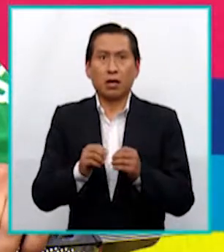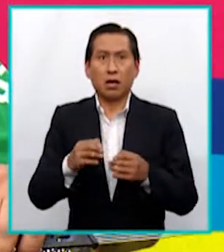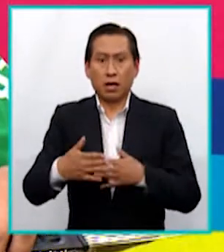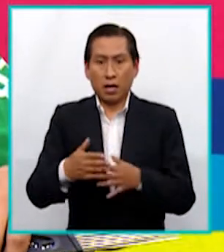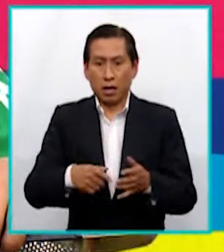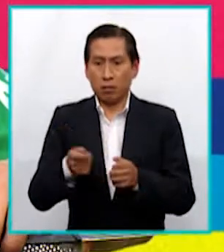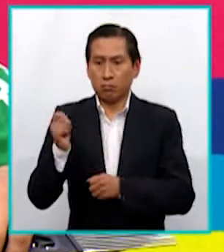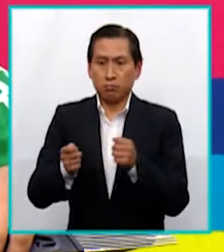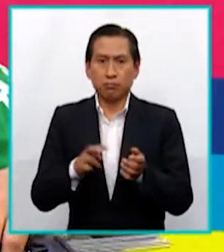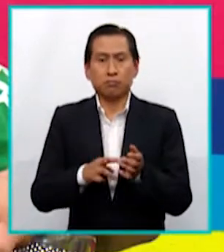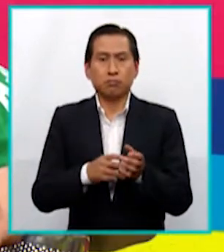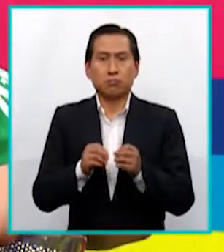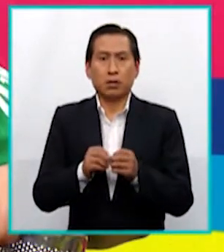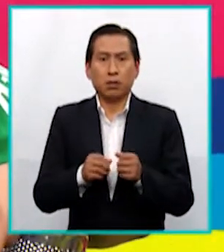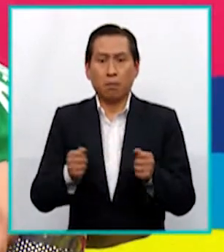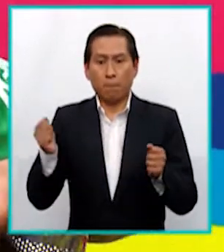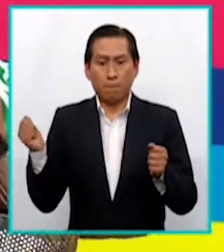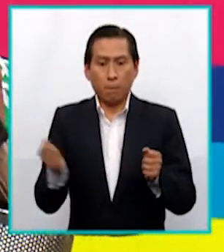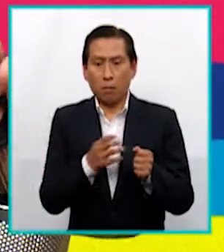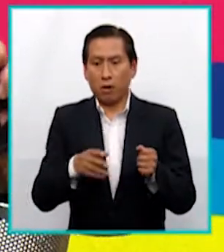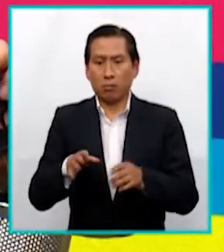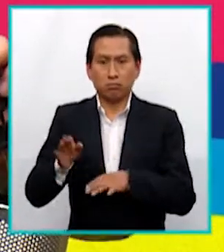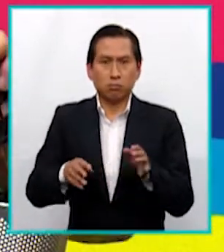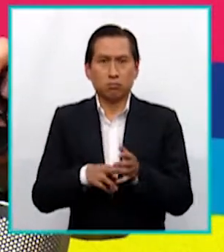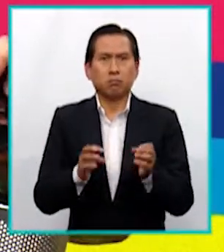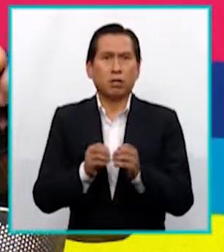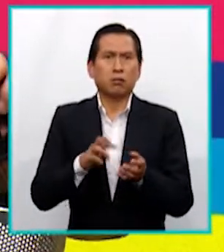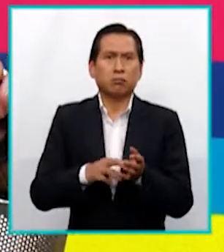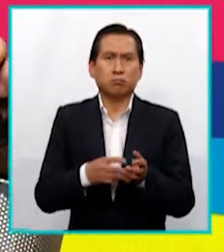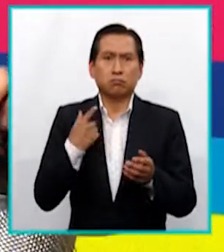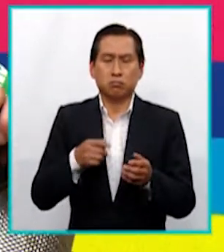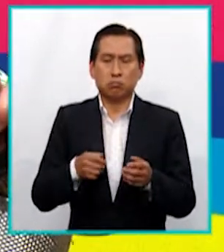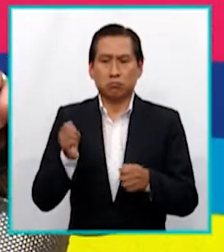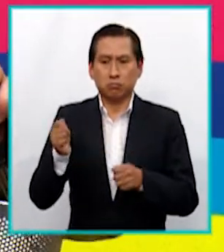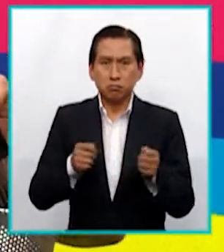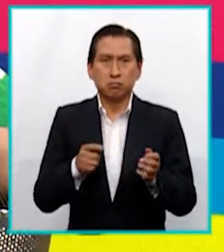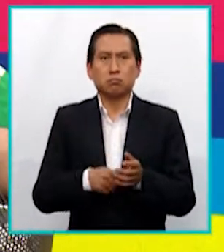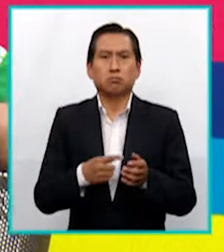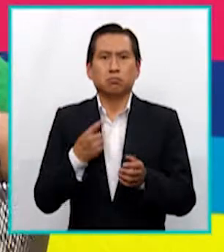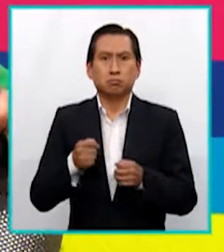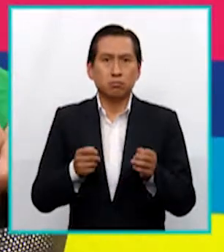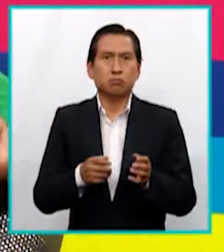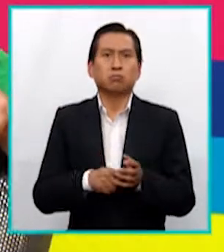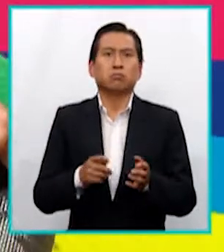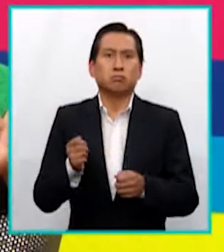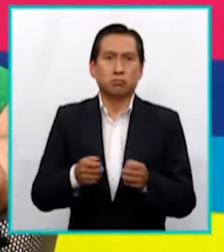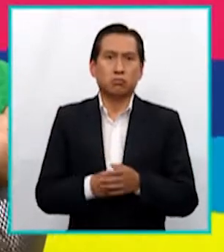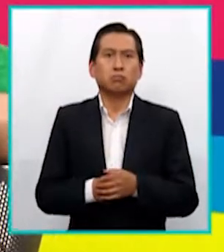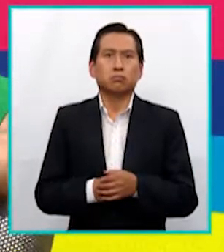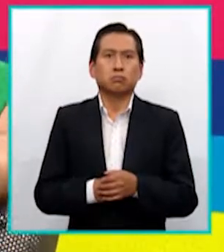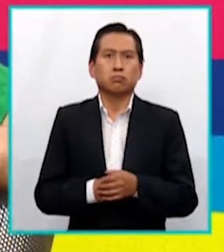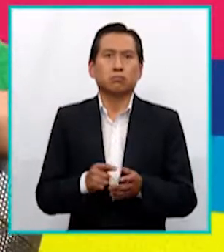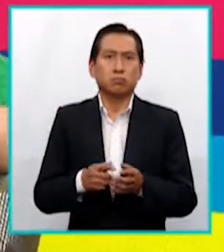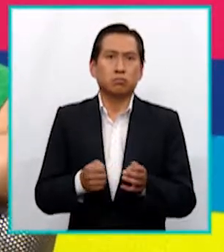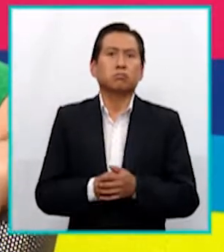de la batería. El bombo de la batería y la caja. Entonces, digamos, casi con lo que suena junto aquí. Ah, claro. Entonces puedes crear